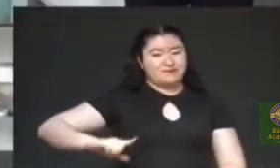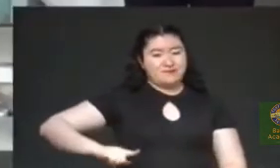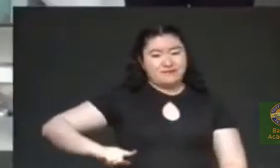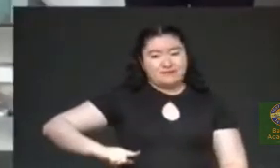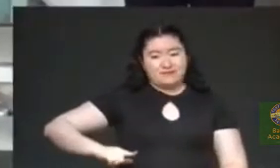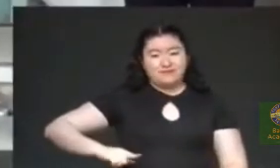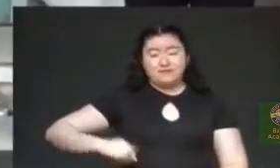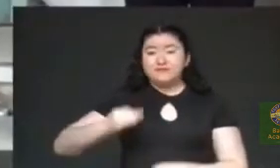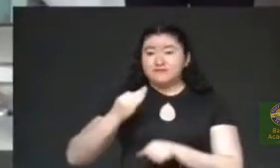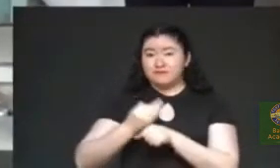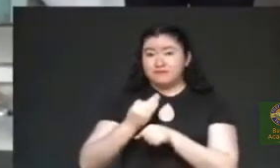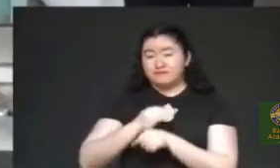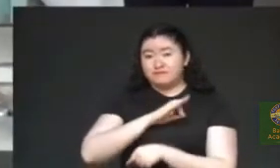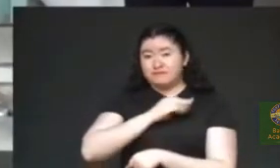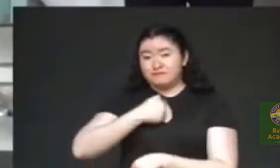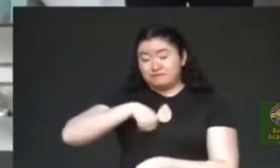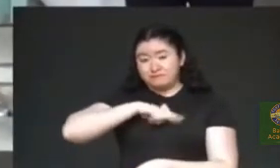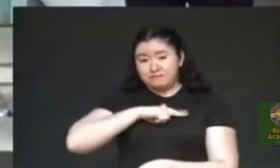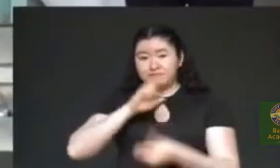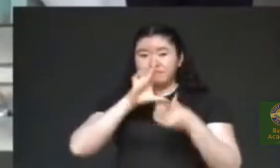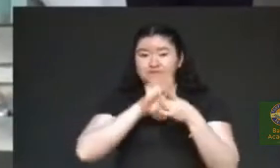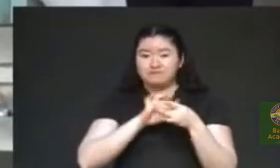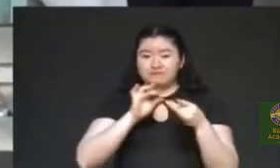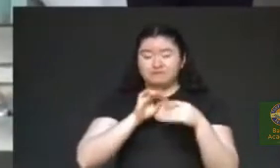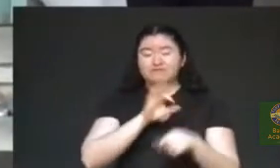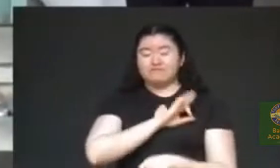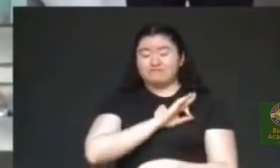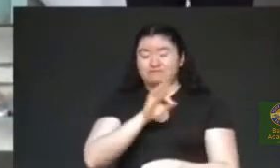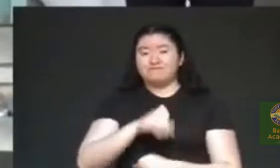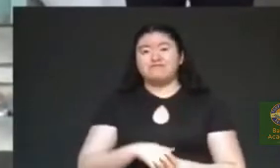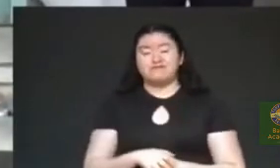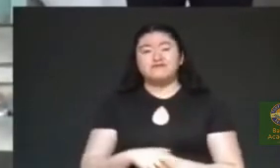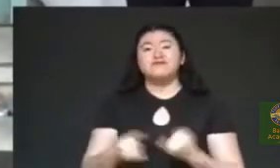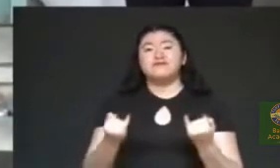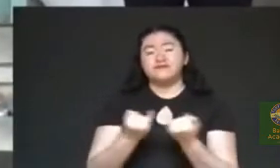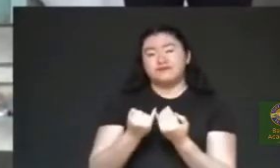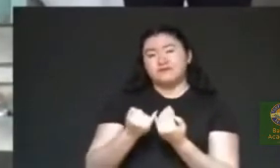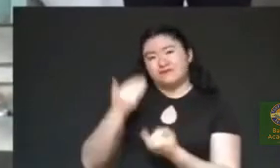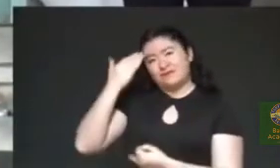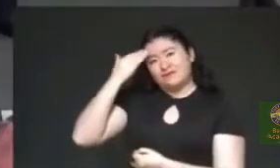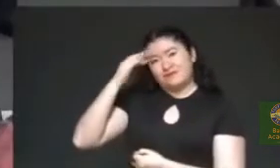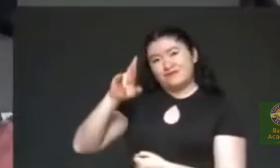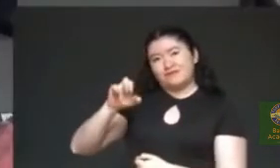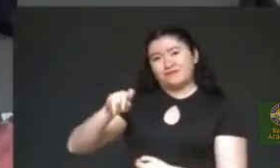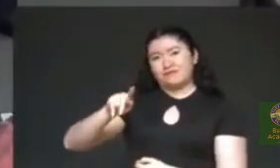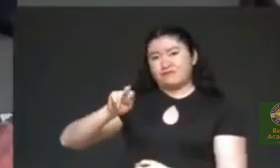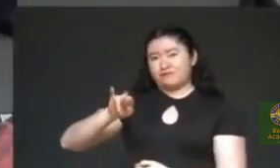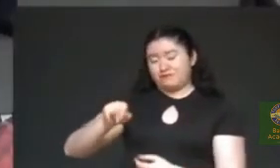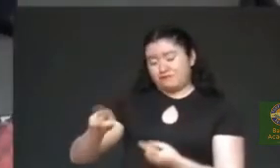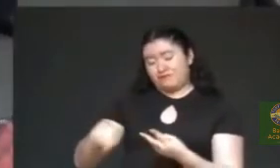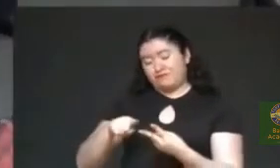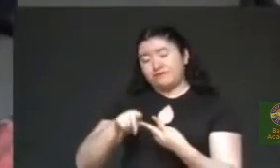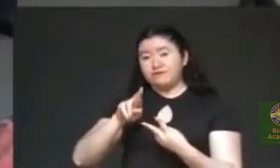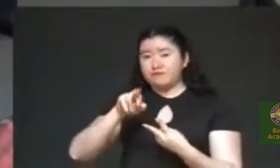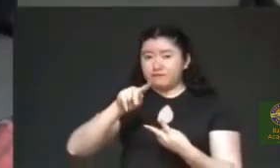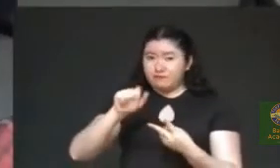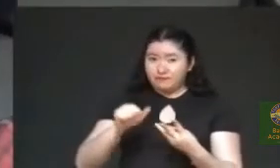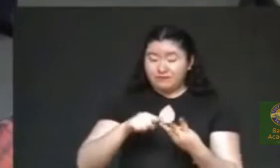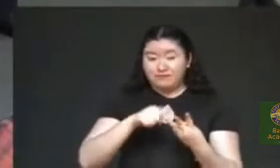poder comentar estos temas, maestro Martí, Rita, y como siempre un maestro que es un director muy